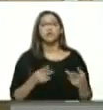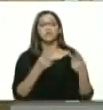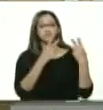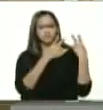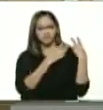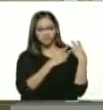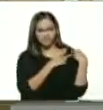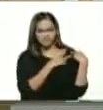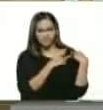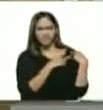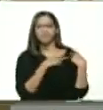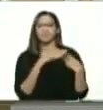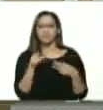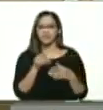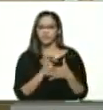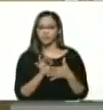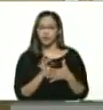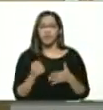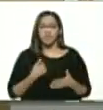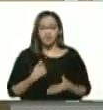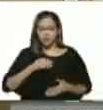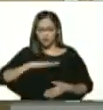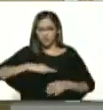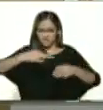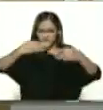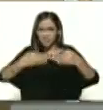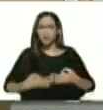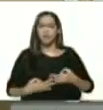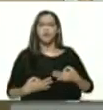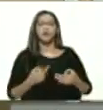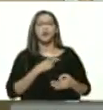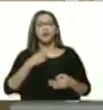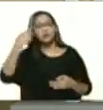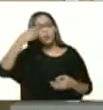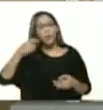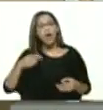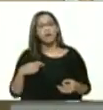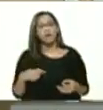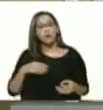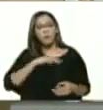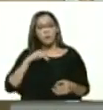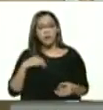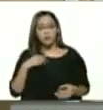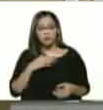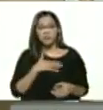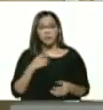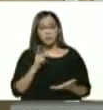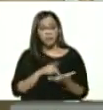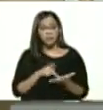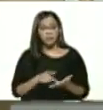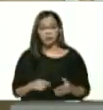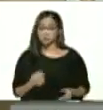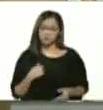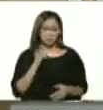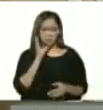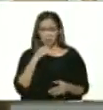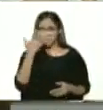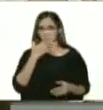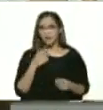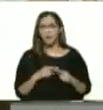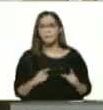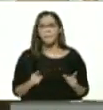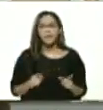para tal fin y yo estoy seguro que nuestro pueblo militantemente hubiese participado no tengo ninguna duda pero